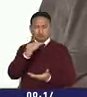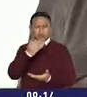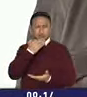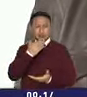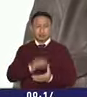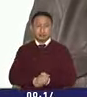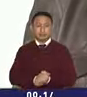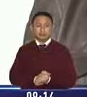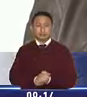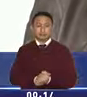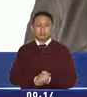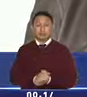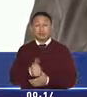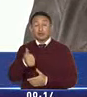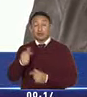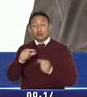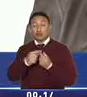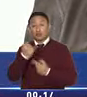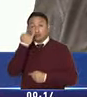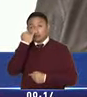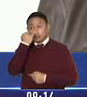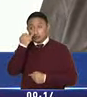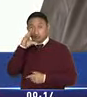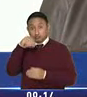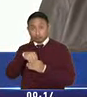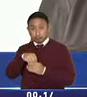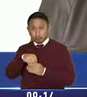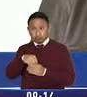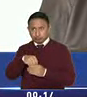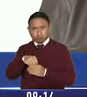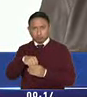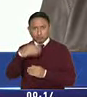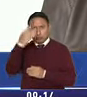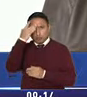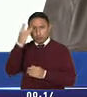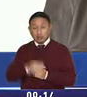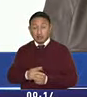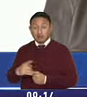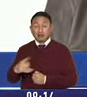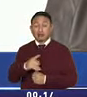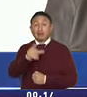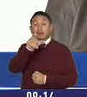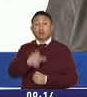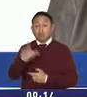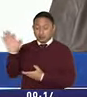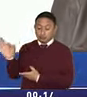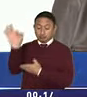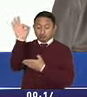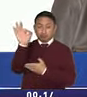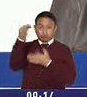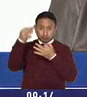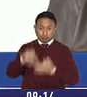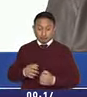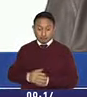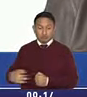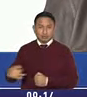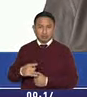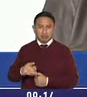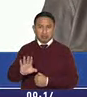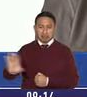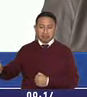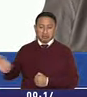mismo movimiento Pachakutik no forma parte de la comisión porque la persona, nuestro delegado oficial, no fue tomado